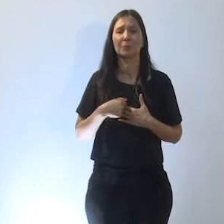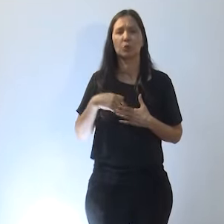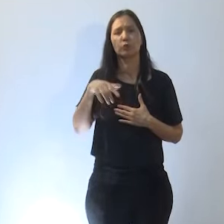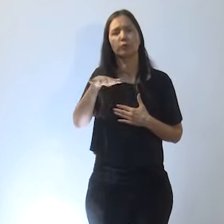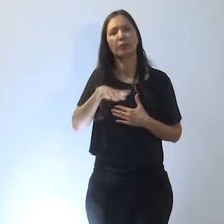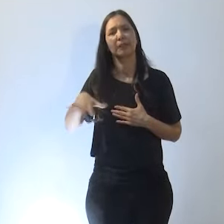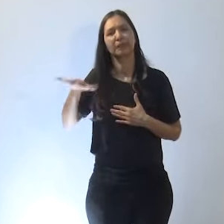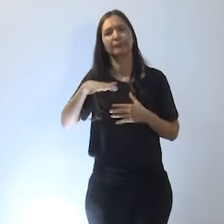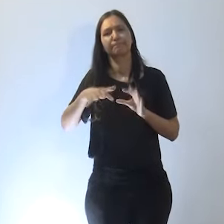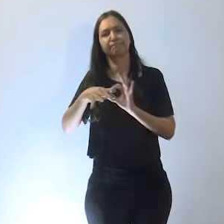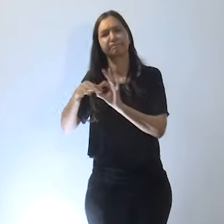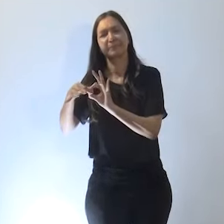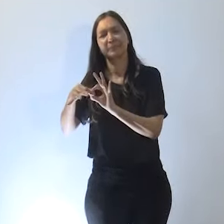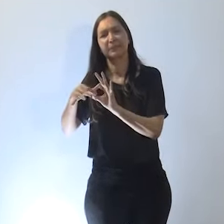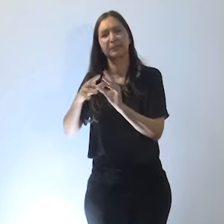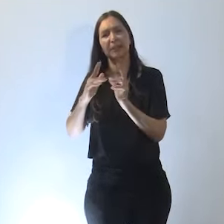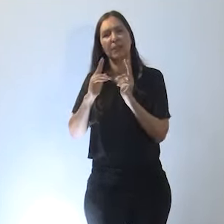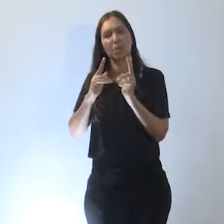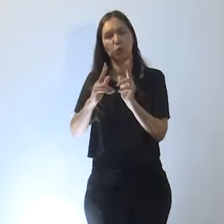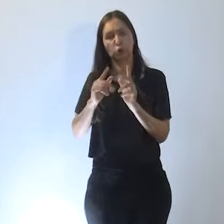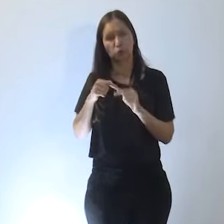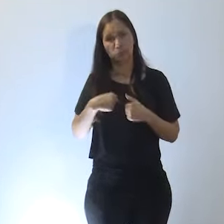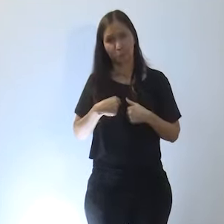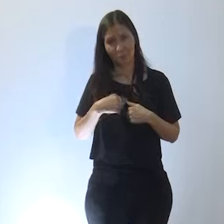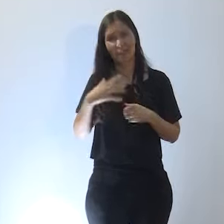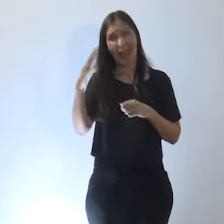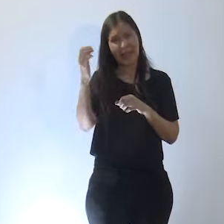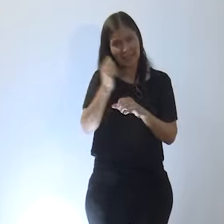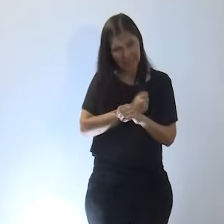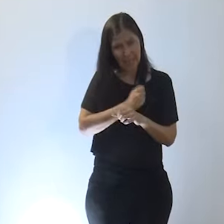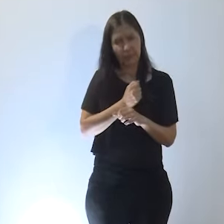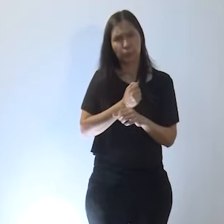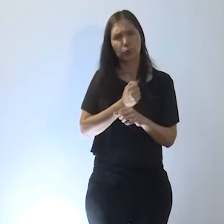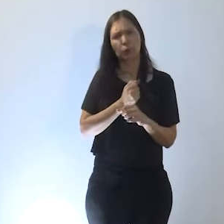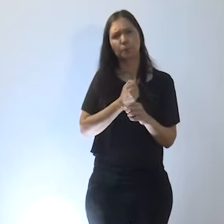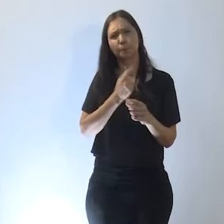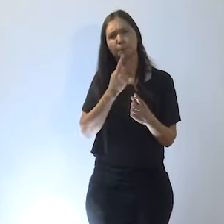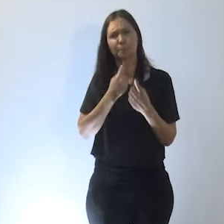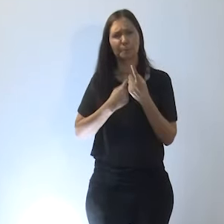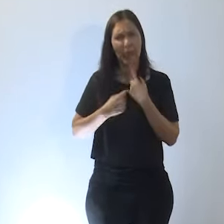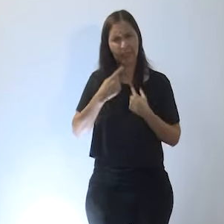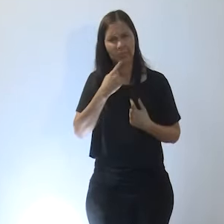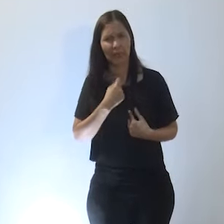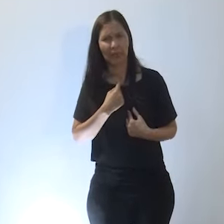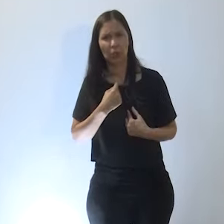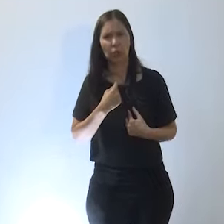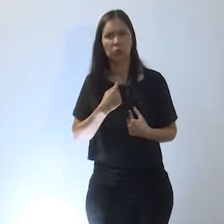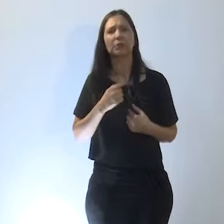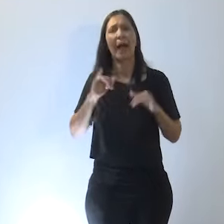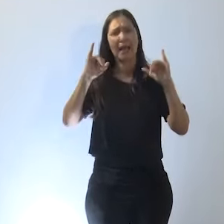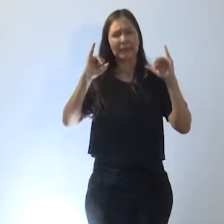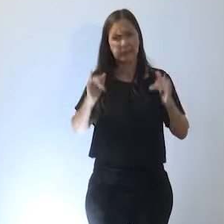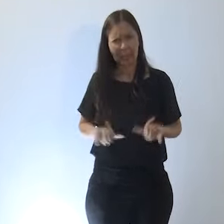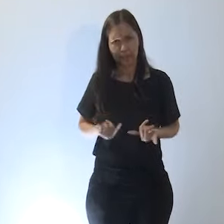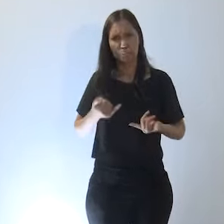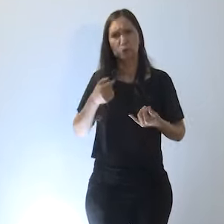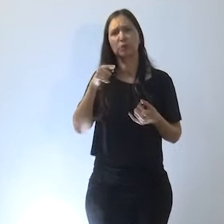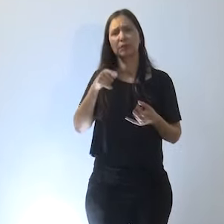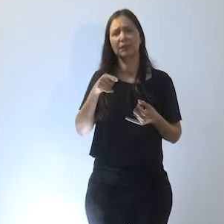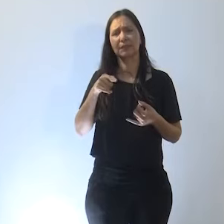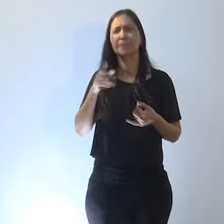decías acepto los planteos que estabas diciendo no sé tu nombre disculpame profesor